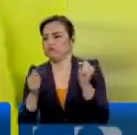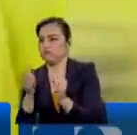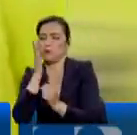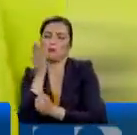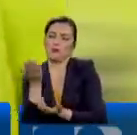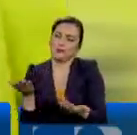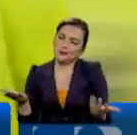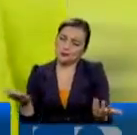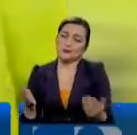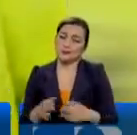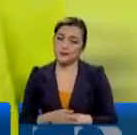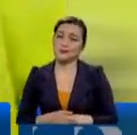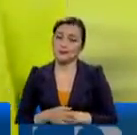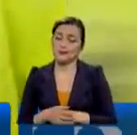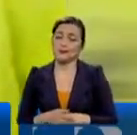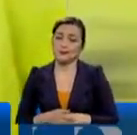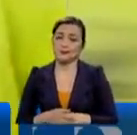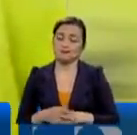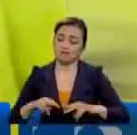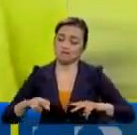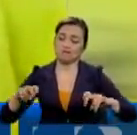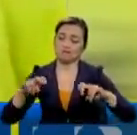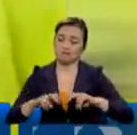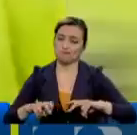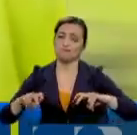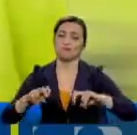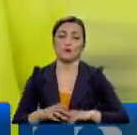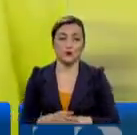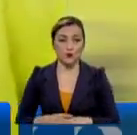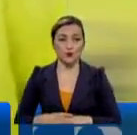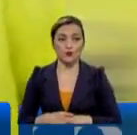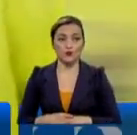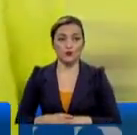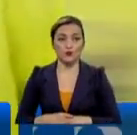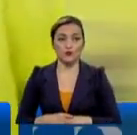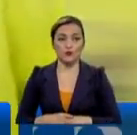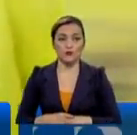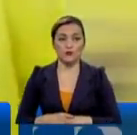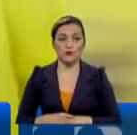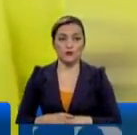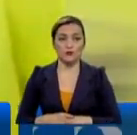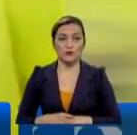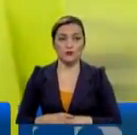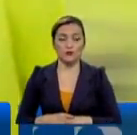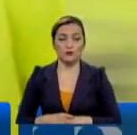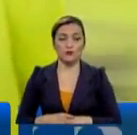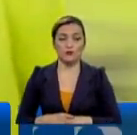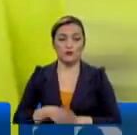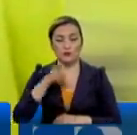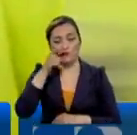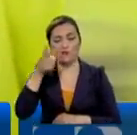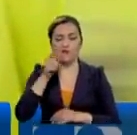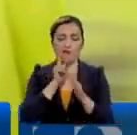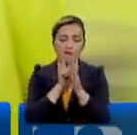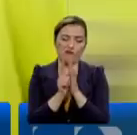en este caso a su madre, a su progenitor. Eso es lo que nosotros estábamos investigando en primera instancia. La fiscalía creyó conveniente receptarse